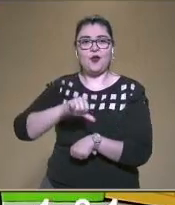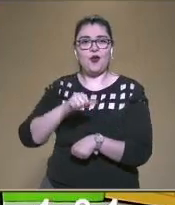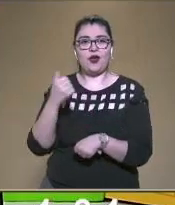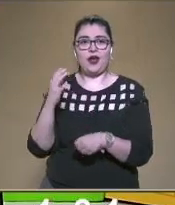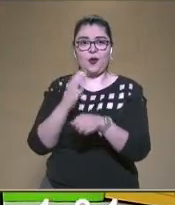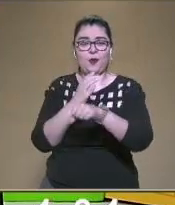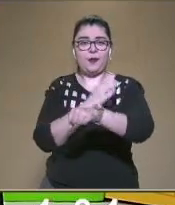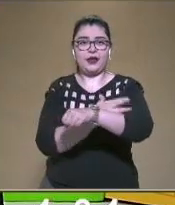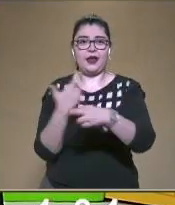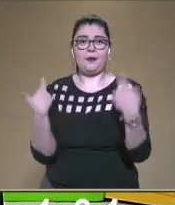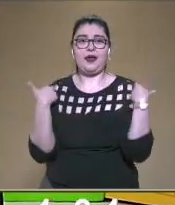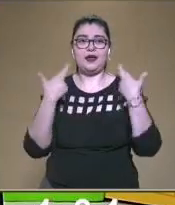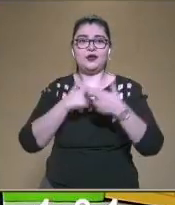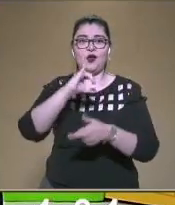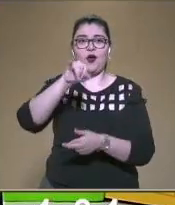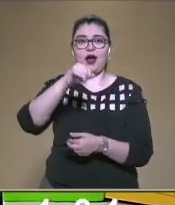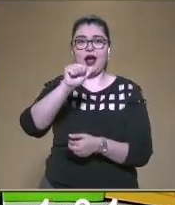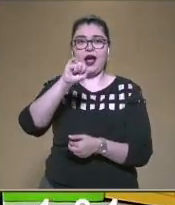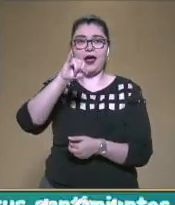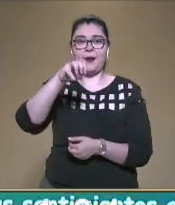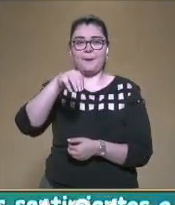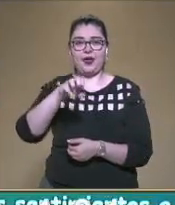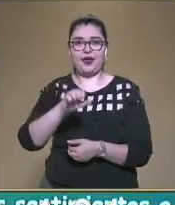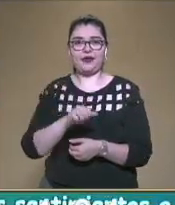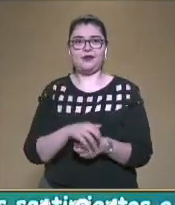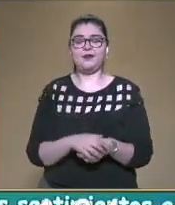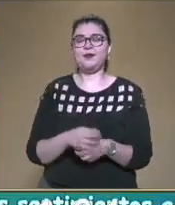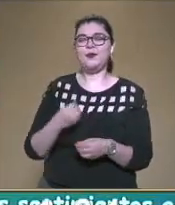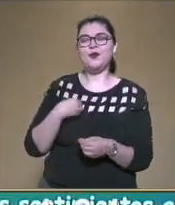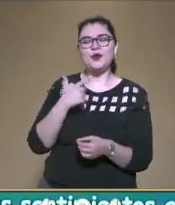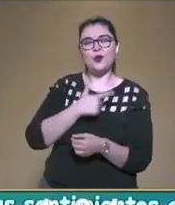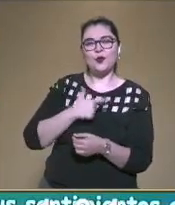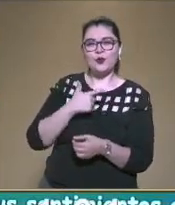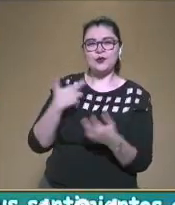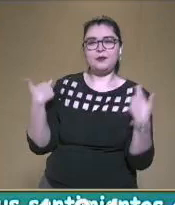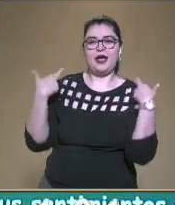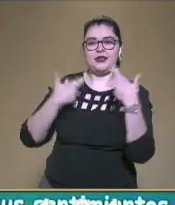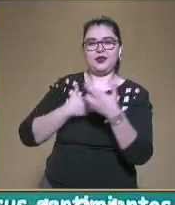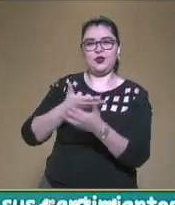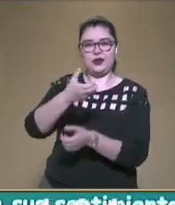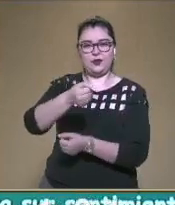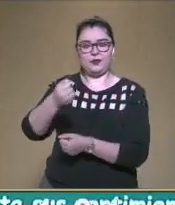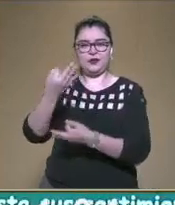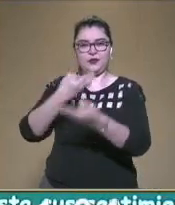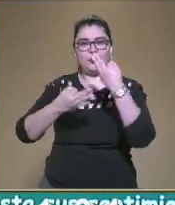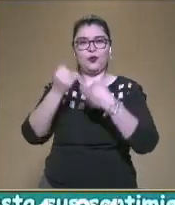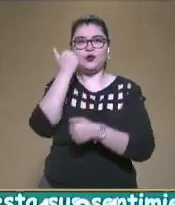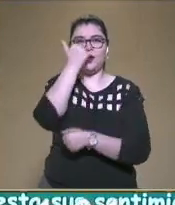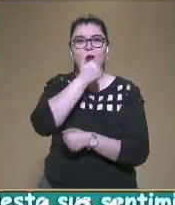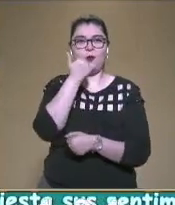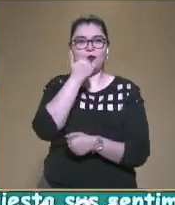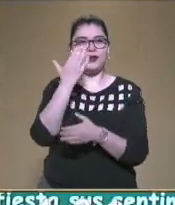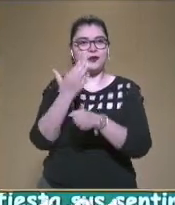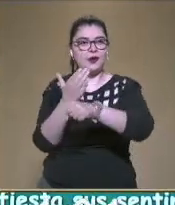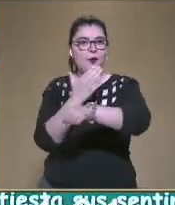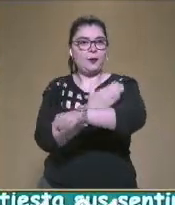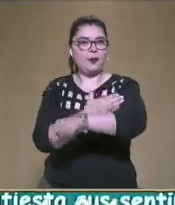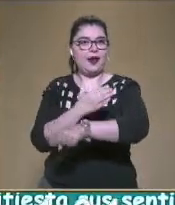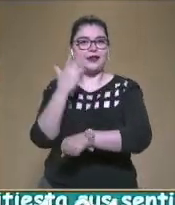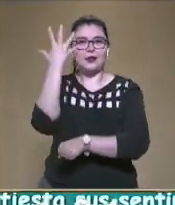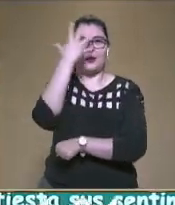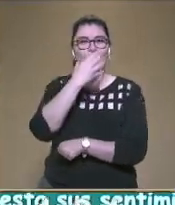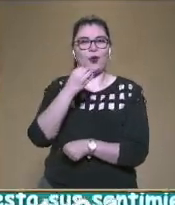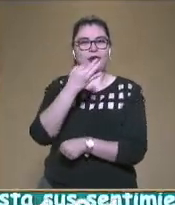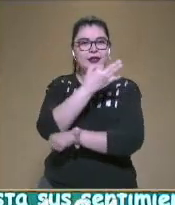Castillo. Mucho gusto, maestro. Vamos a saludar a todos los niños que nos acompañan en esta linda tarde, iniciando para